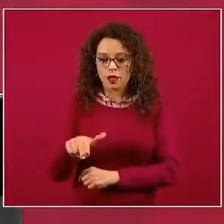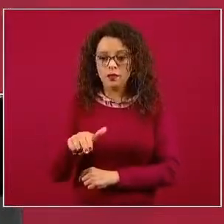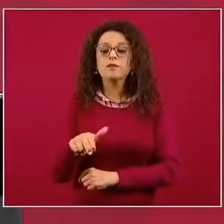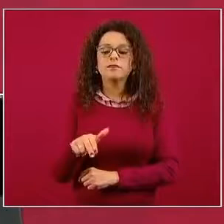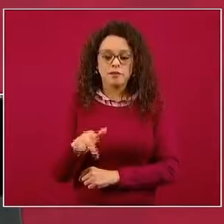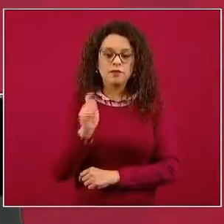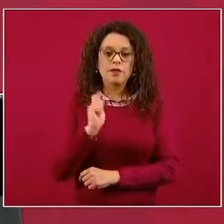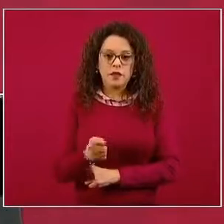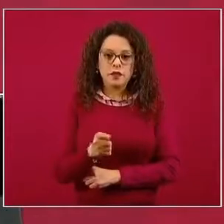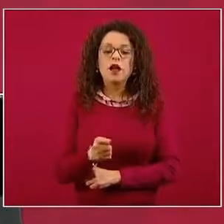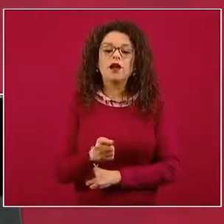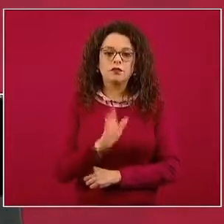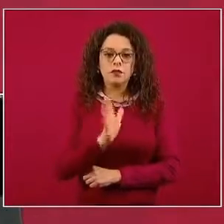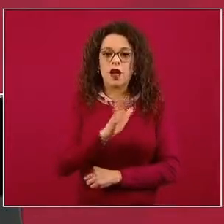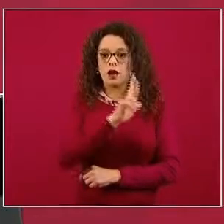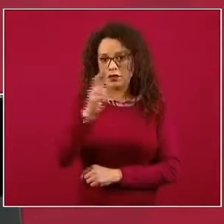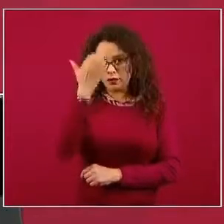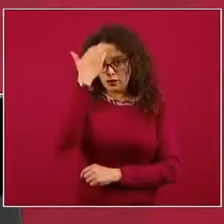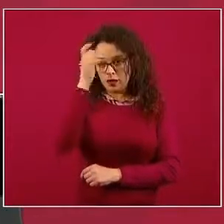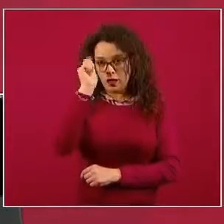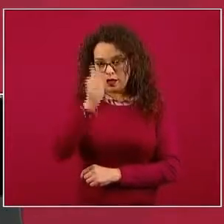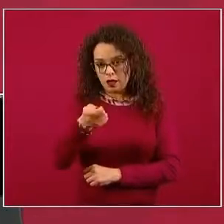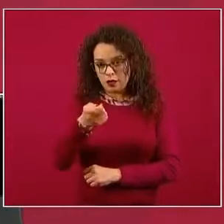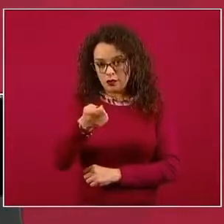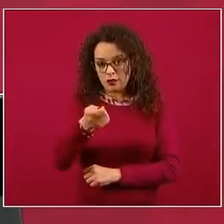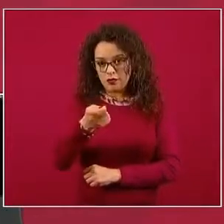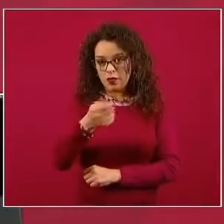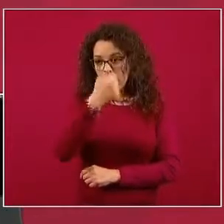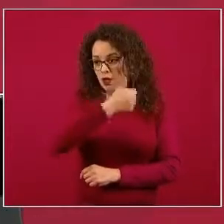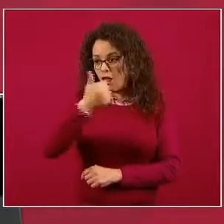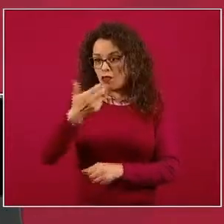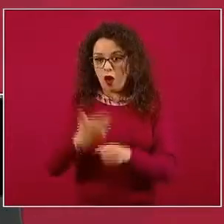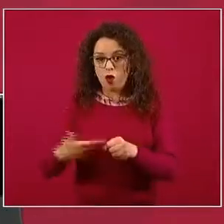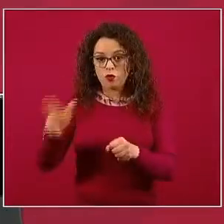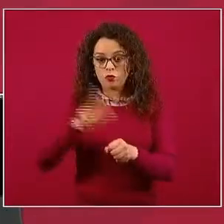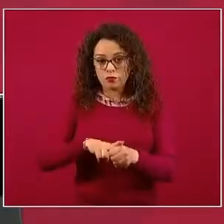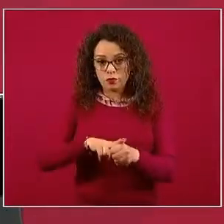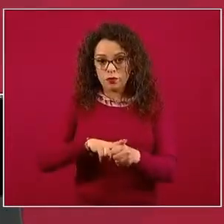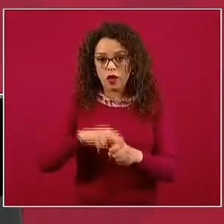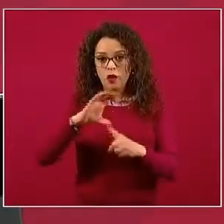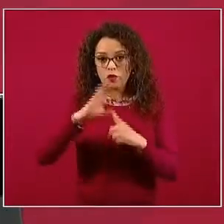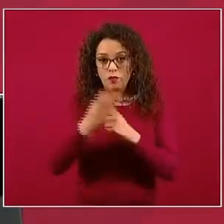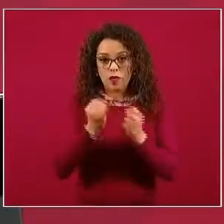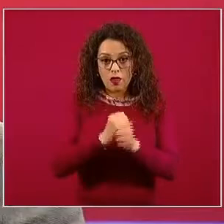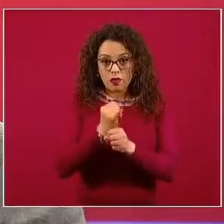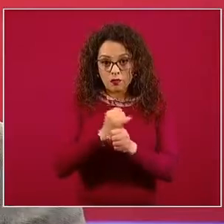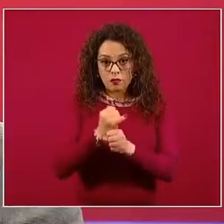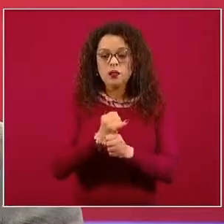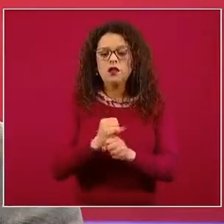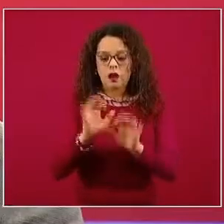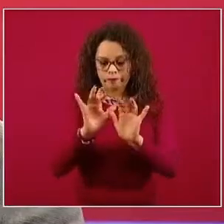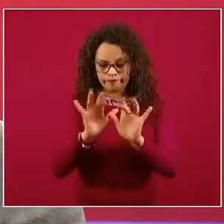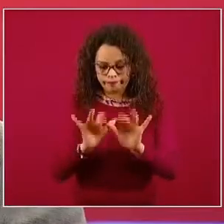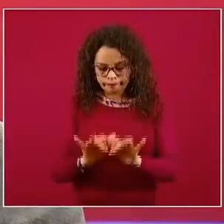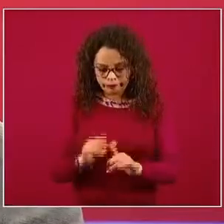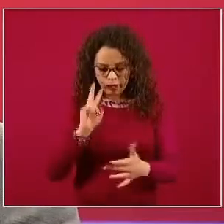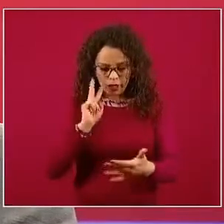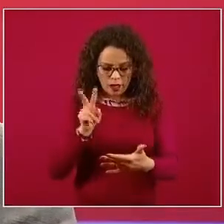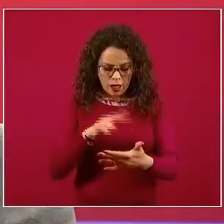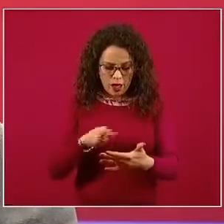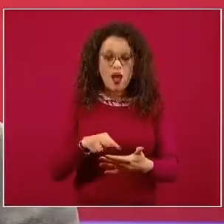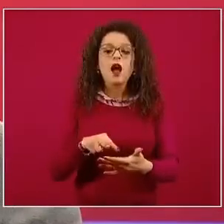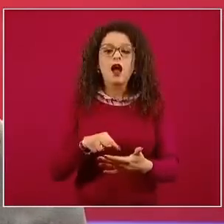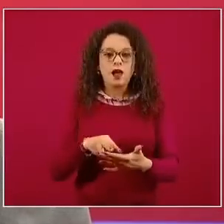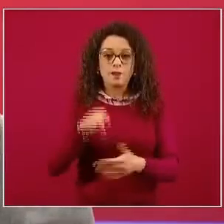los dictámenes que hacen en cada hospital las comisiones de investigación. Para que se den una idea, en